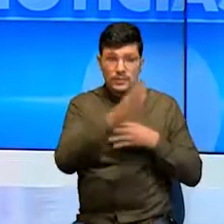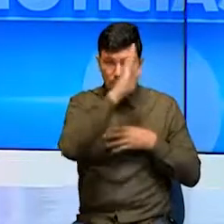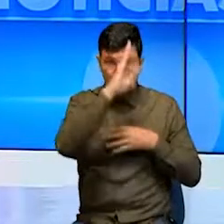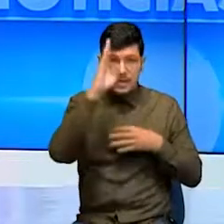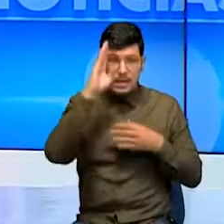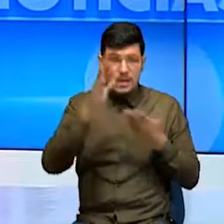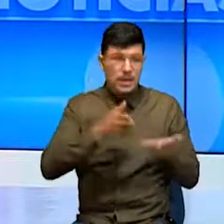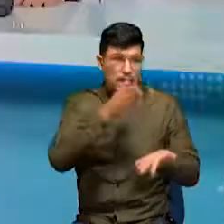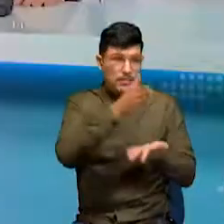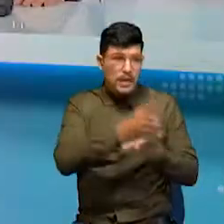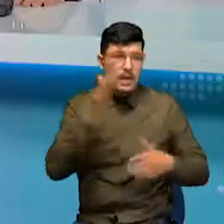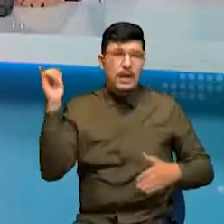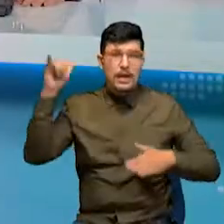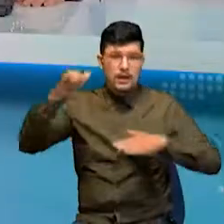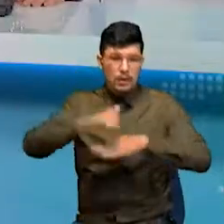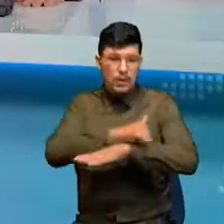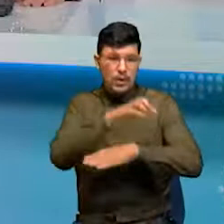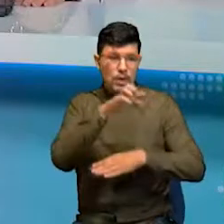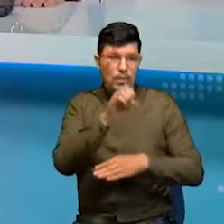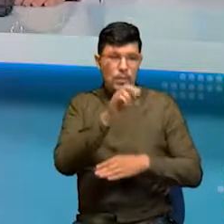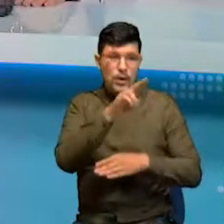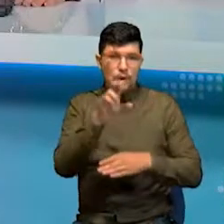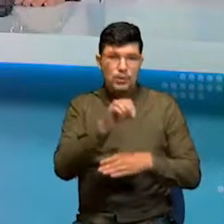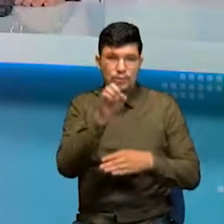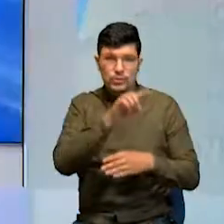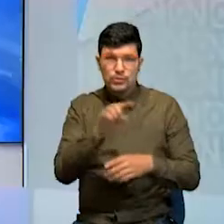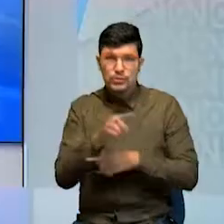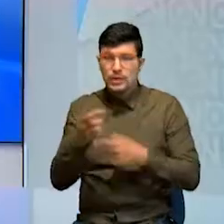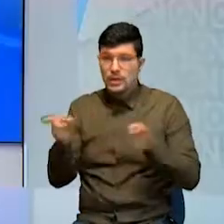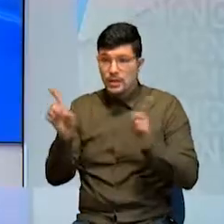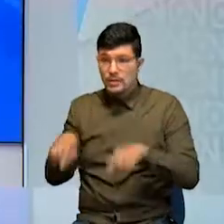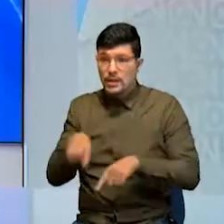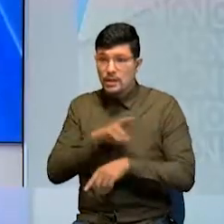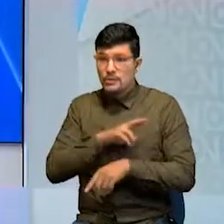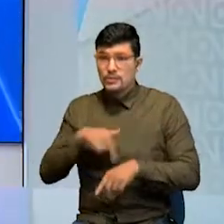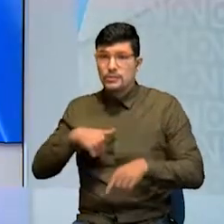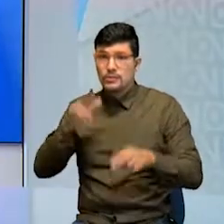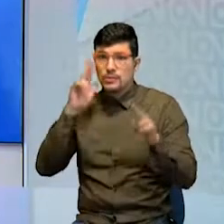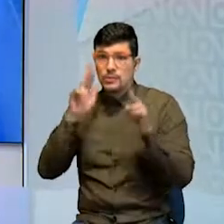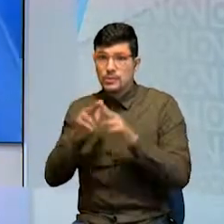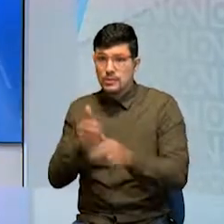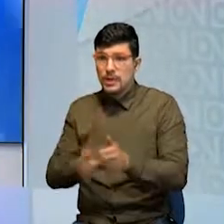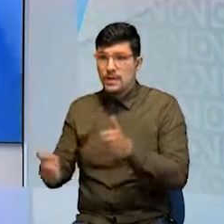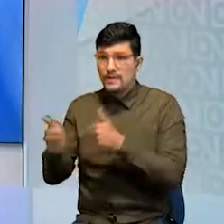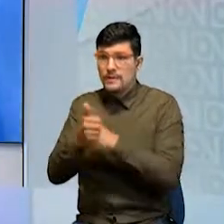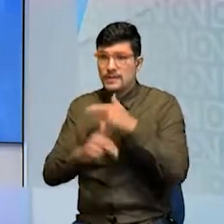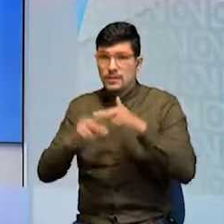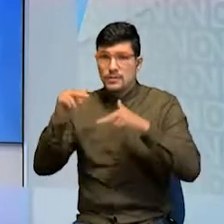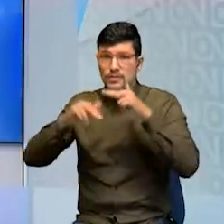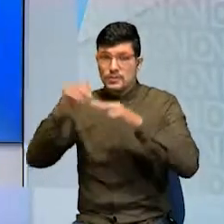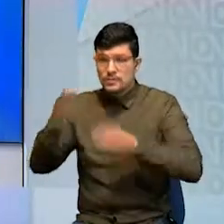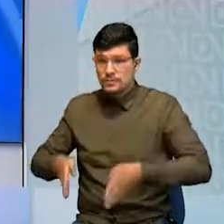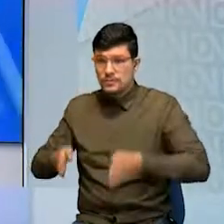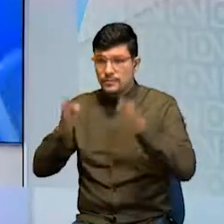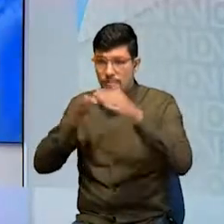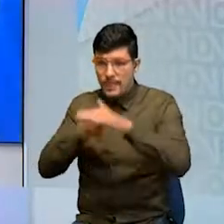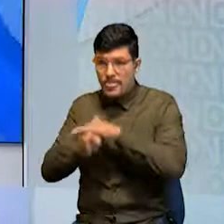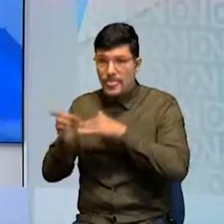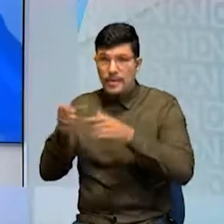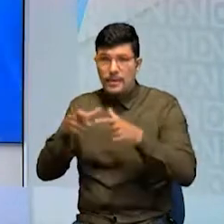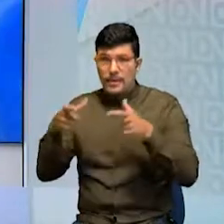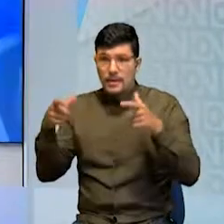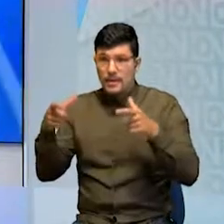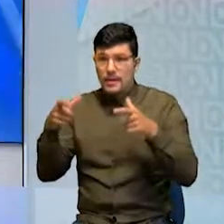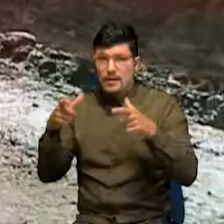aeropuerto de los pozos que fueron reanudadas también conocemos el avance que tiene la construcción del sendero de acceso hacia las gachas en el municipio de